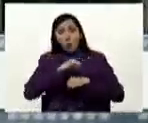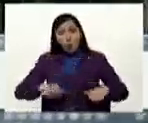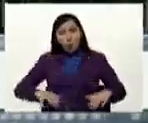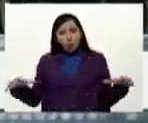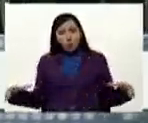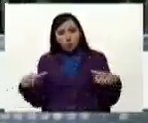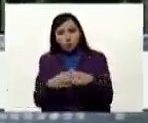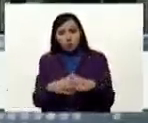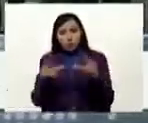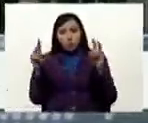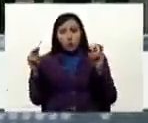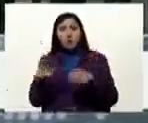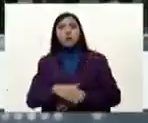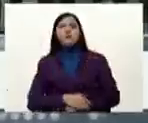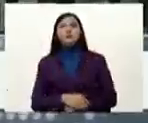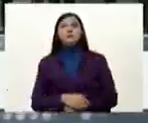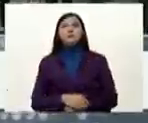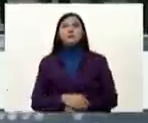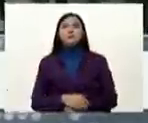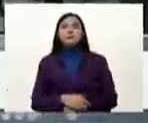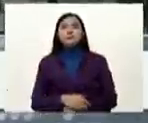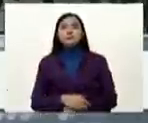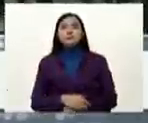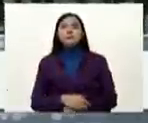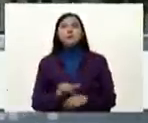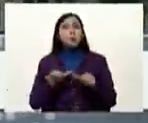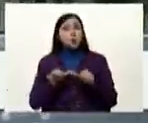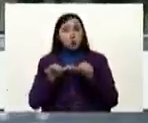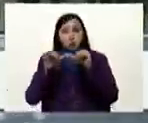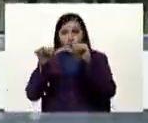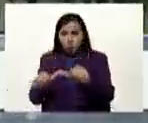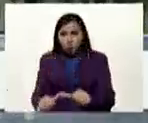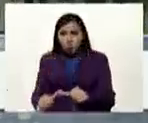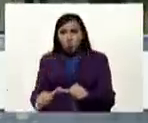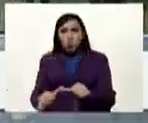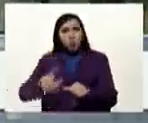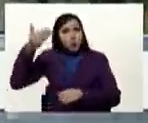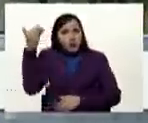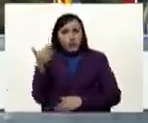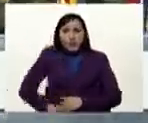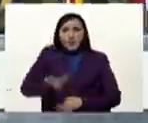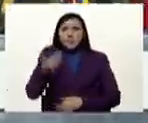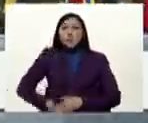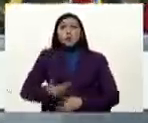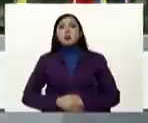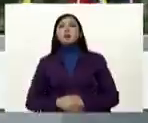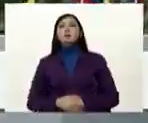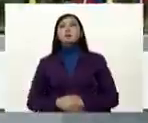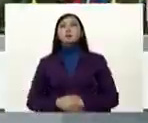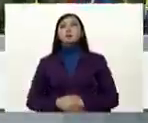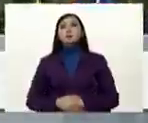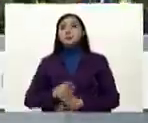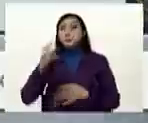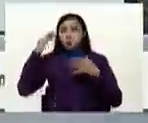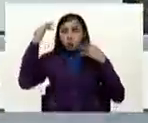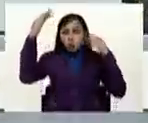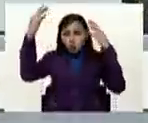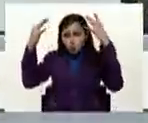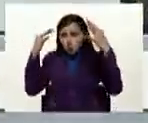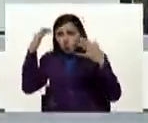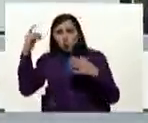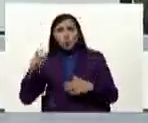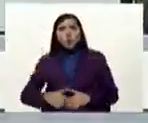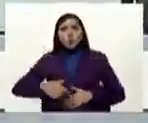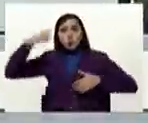Bolivariana. Como continuación ejemplar del legado de nuestro